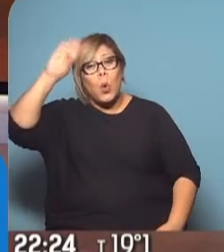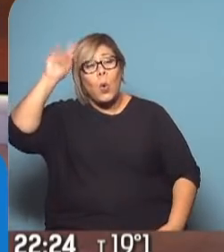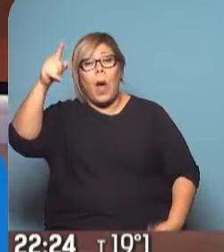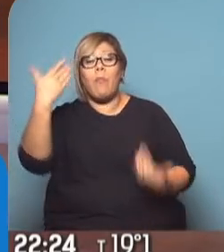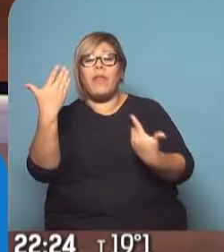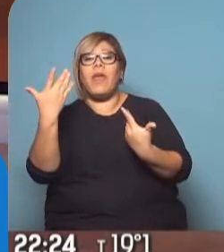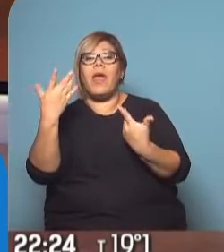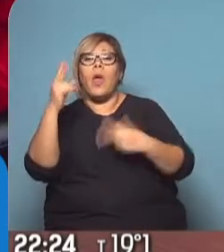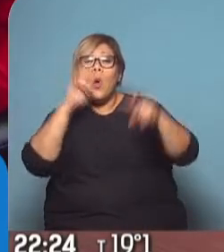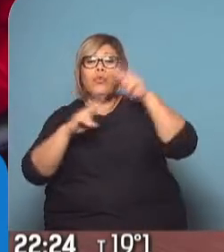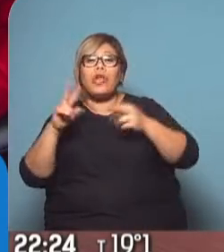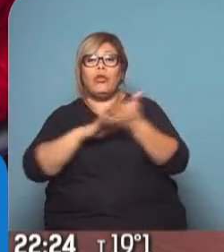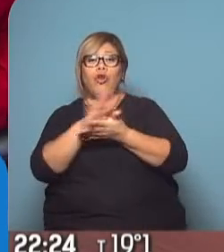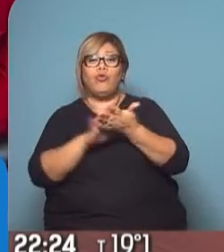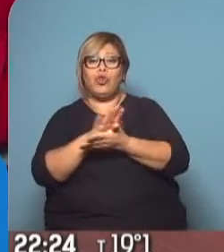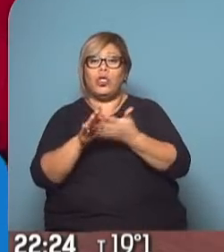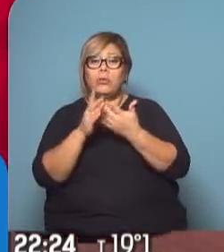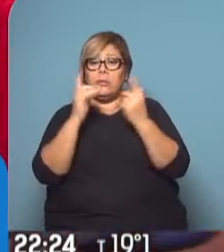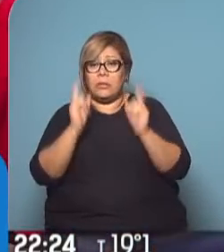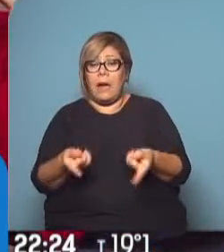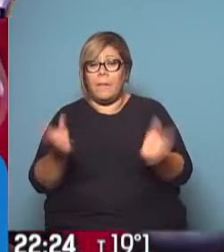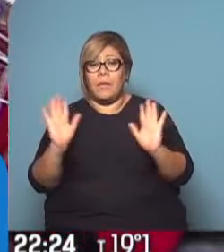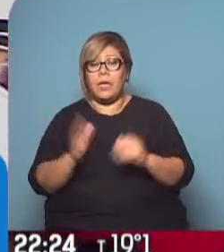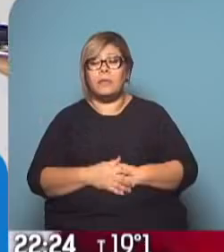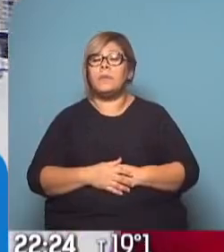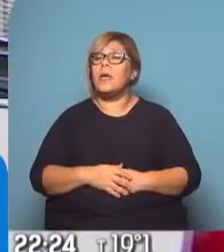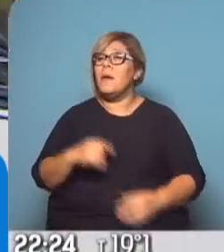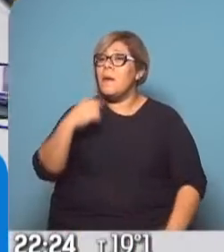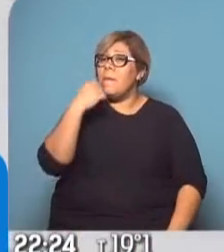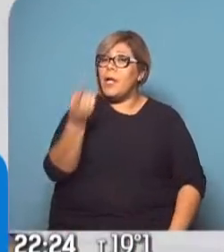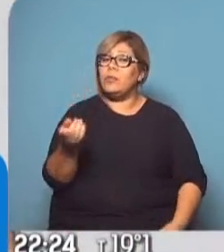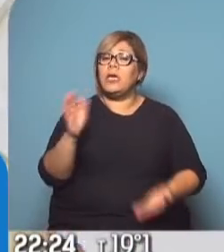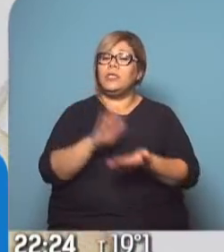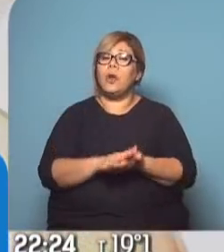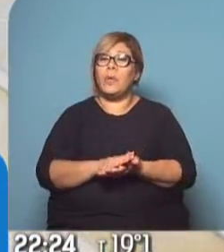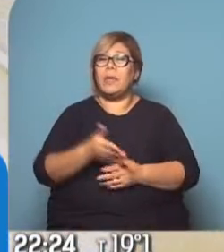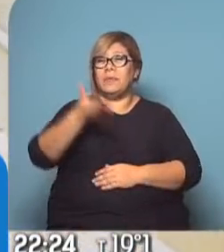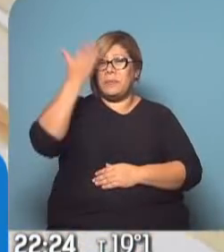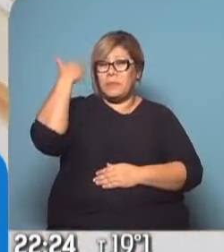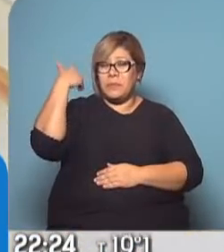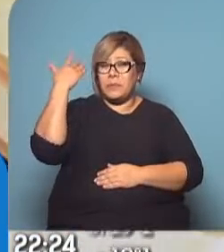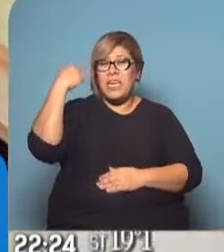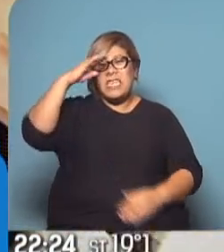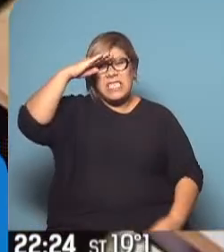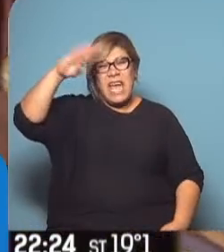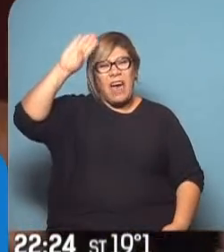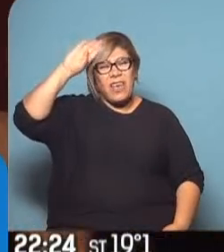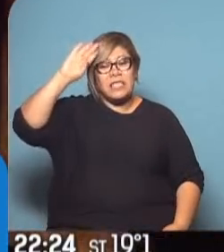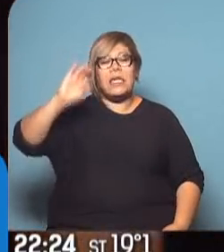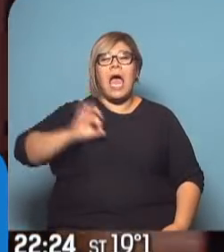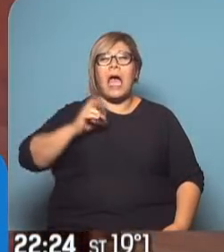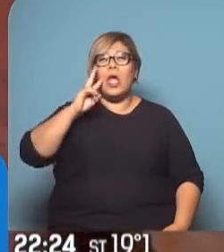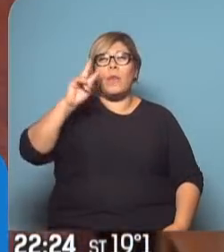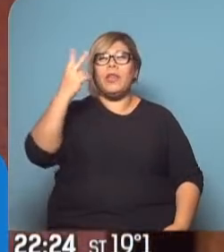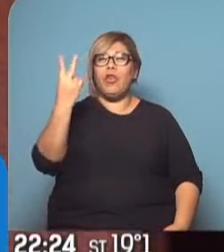Santiago, que la Carta Interamericana se aplica por primera vez en Venezuela cuando fue el efímero golpe contra Chávez en 2002. ¿Por qué no se puede